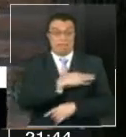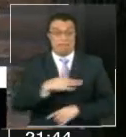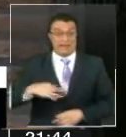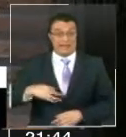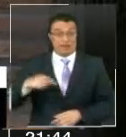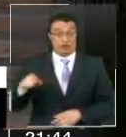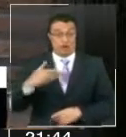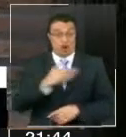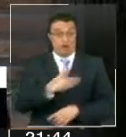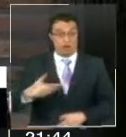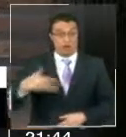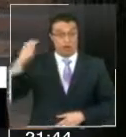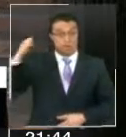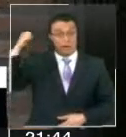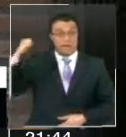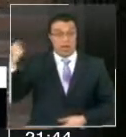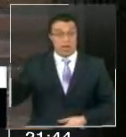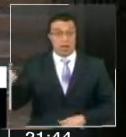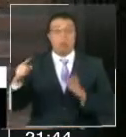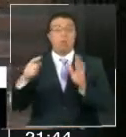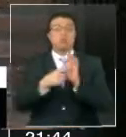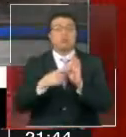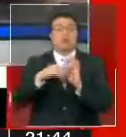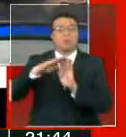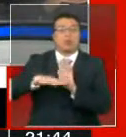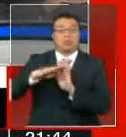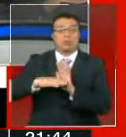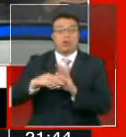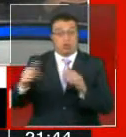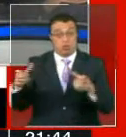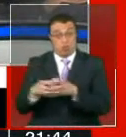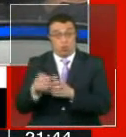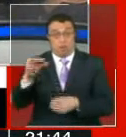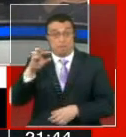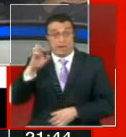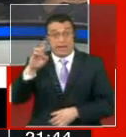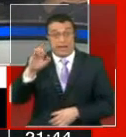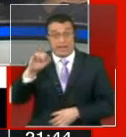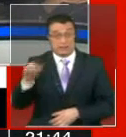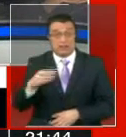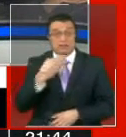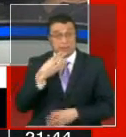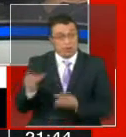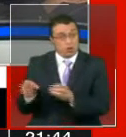del gobierno anterior y han marcado muy poco. ¿Incluyendo Cecilia Pérez? Muy poco.